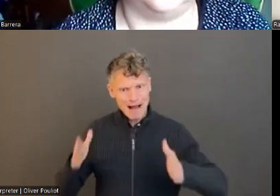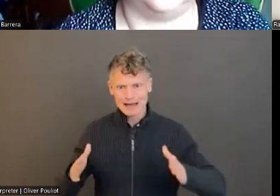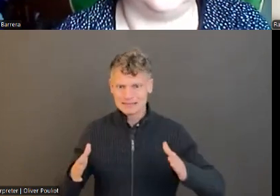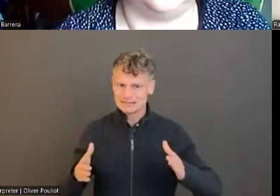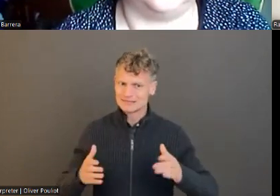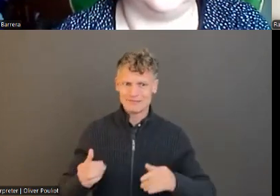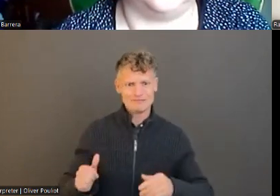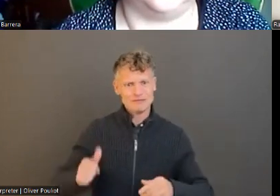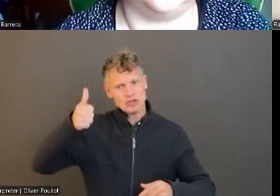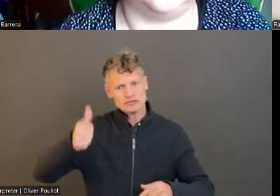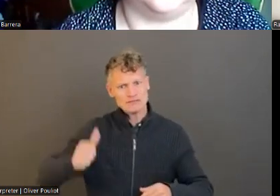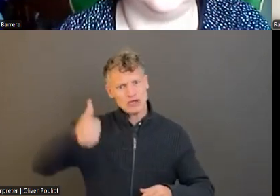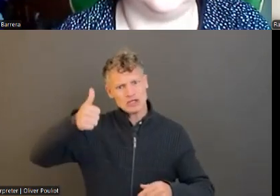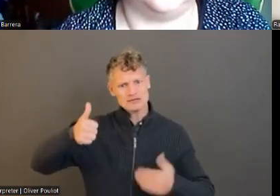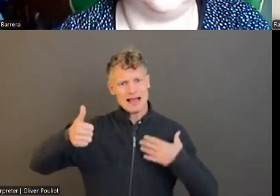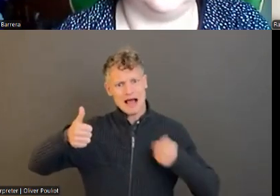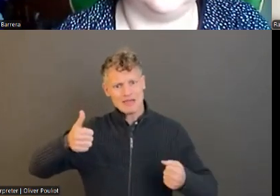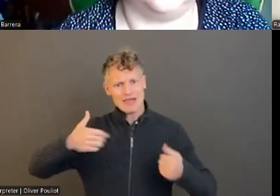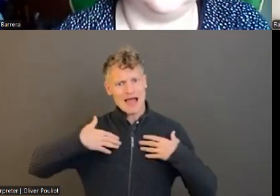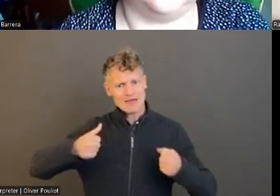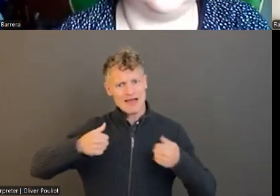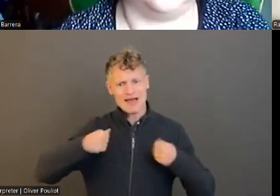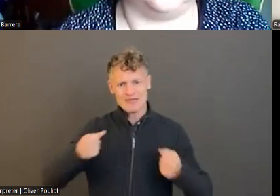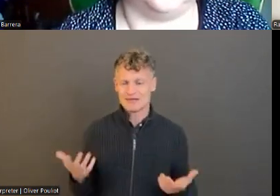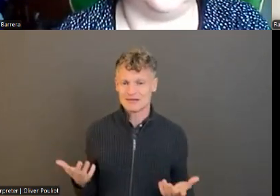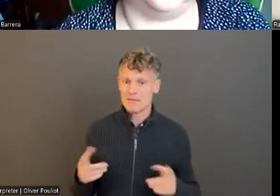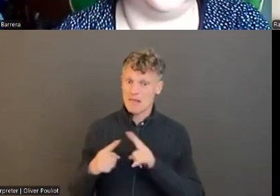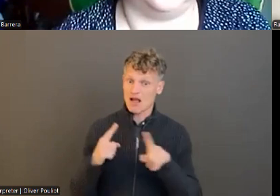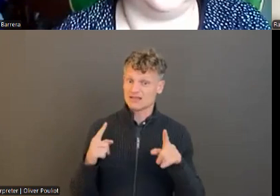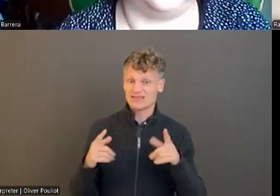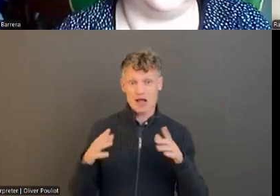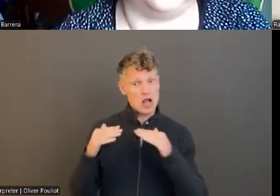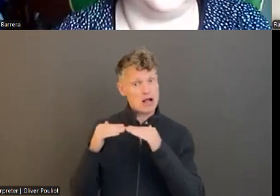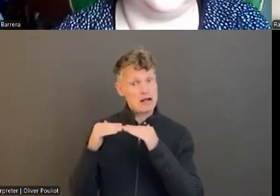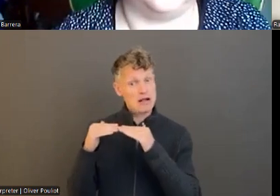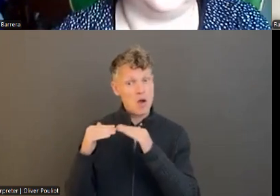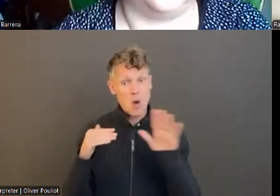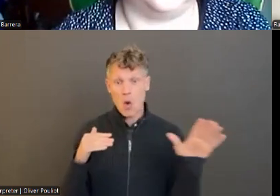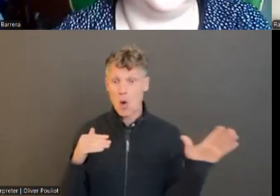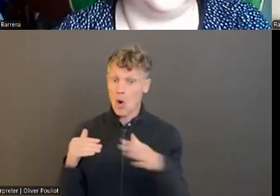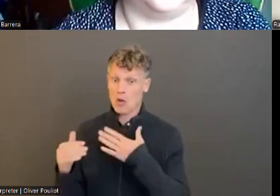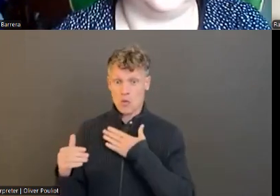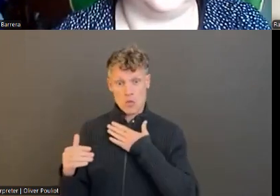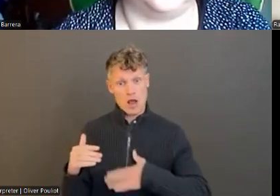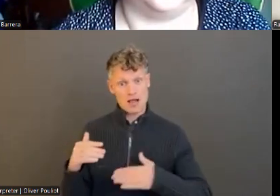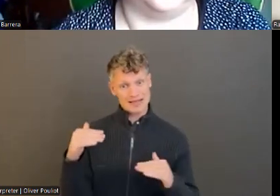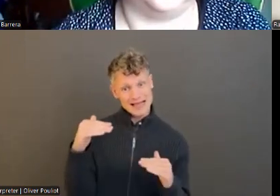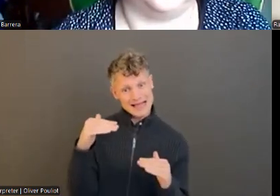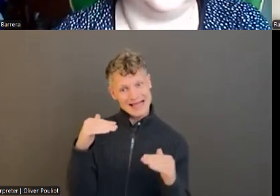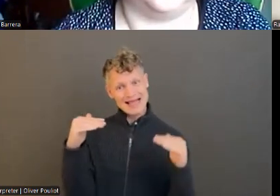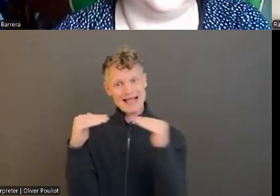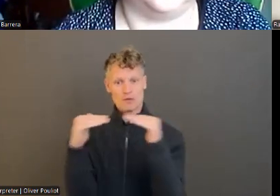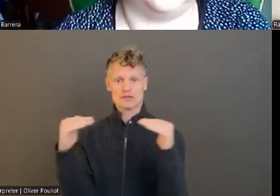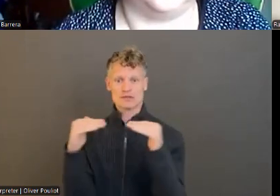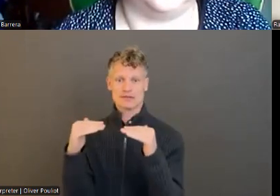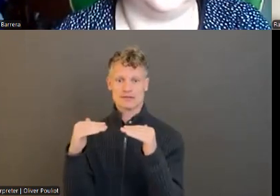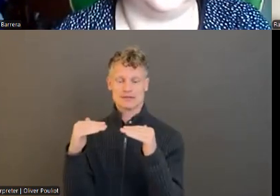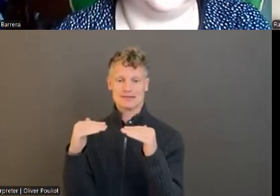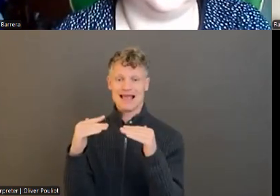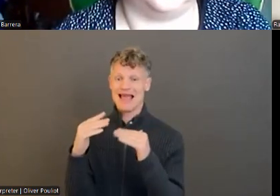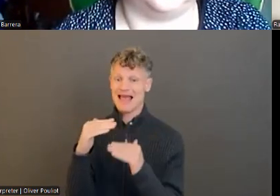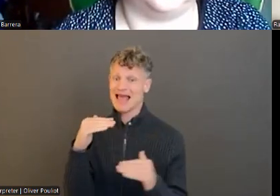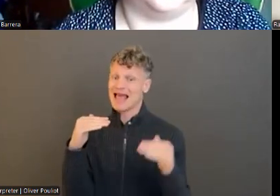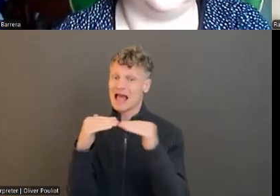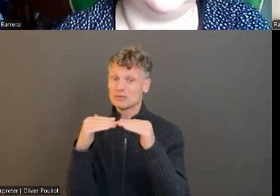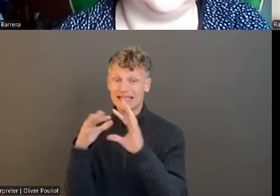común, inevitablemente tiene que abordar el tema determinante social y ser un trabajo co-construido y colaborativo, ¿no? Es